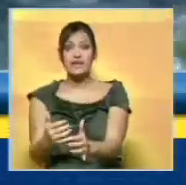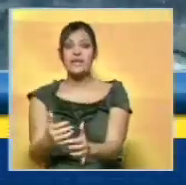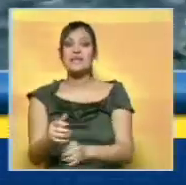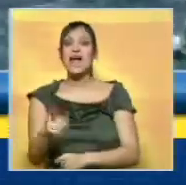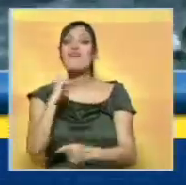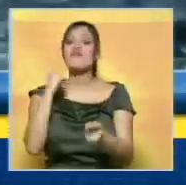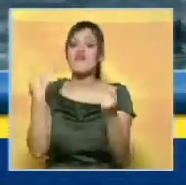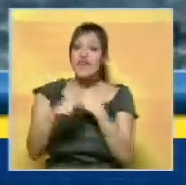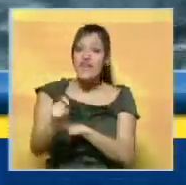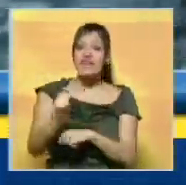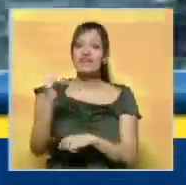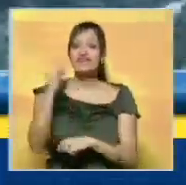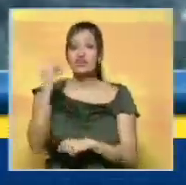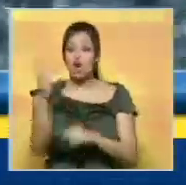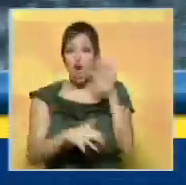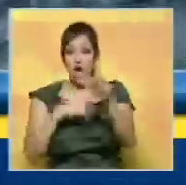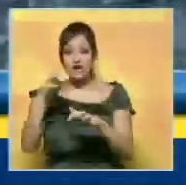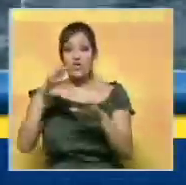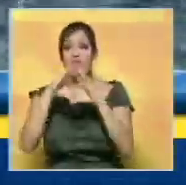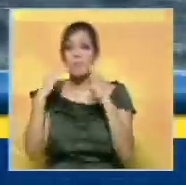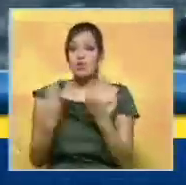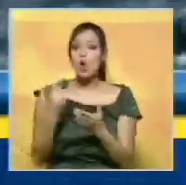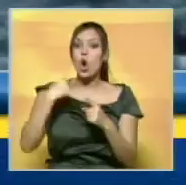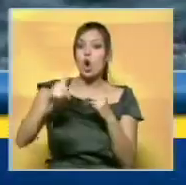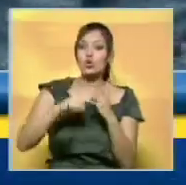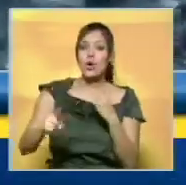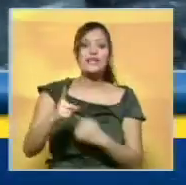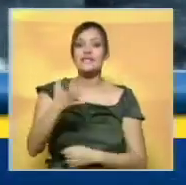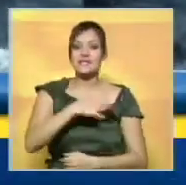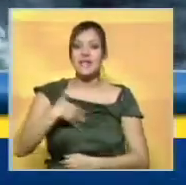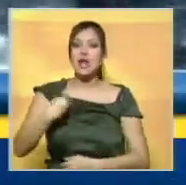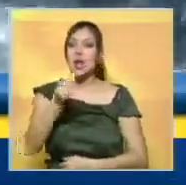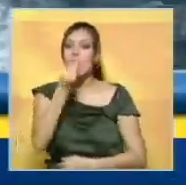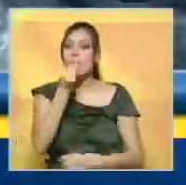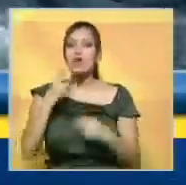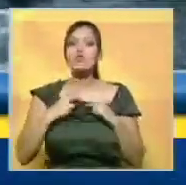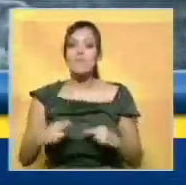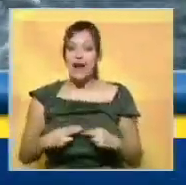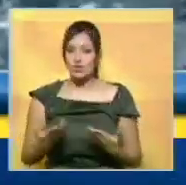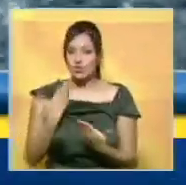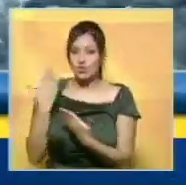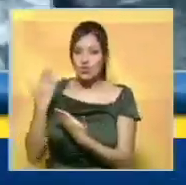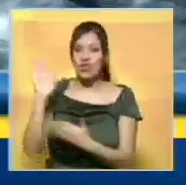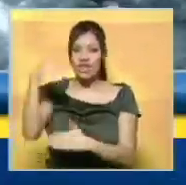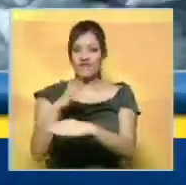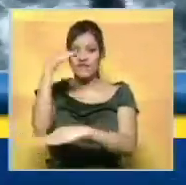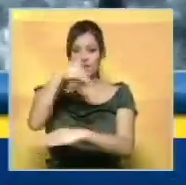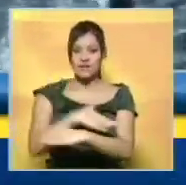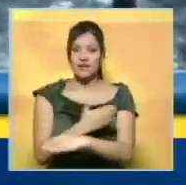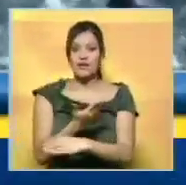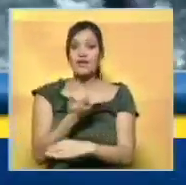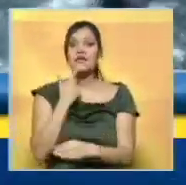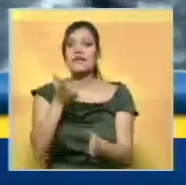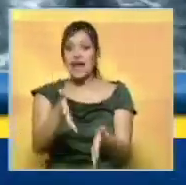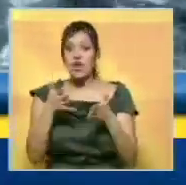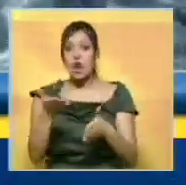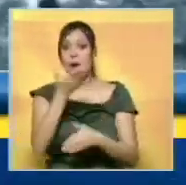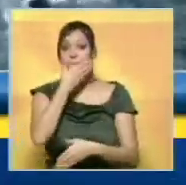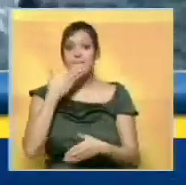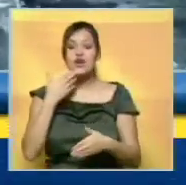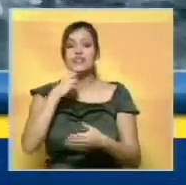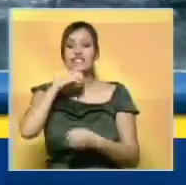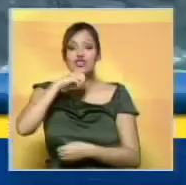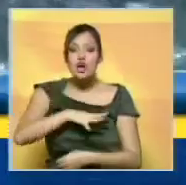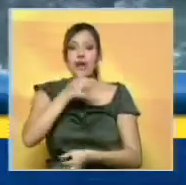son vendidos al zoológico del mundo y el resto para el consumo humano. En el 2009, el film The Cove ganó el Oscar a Mejor